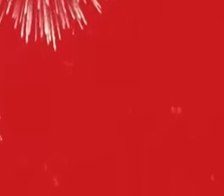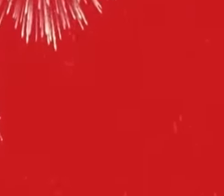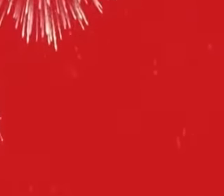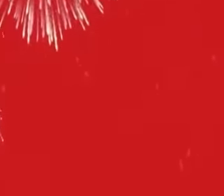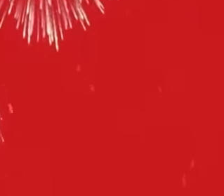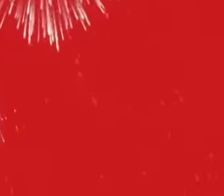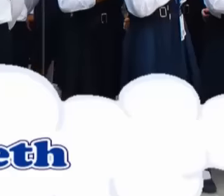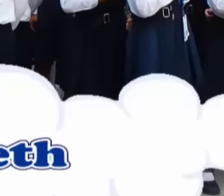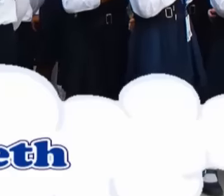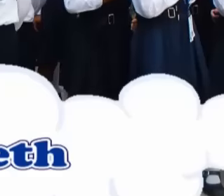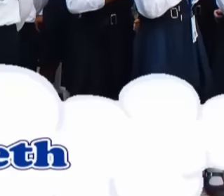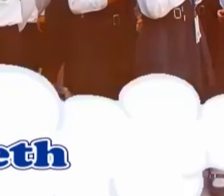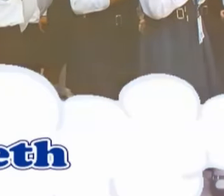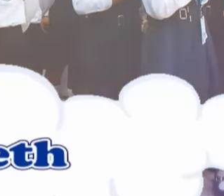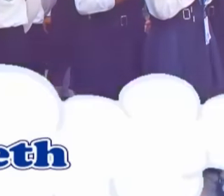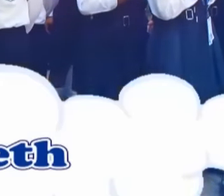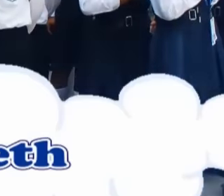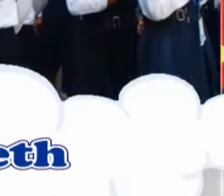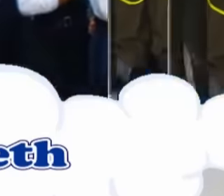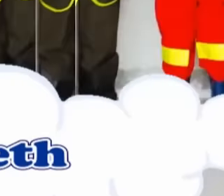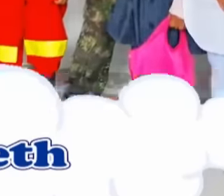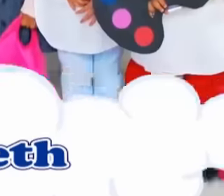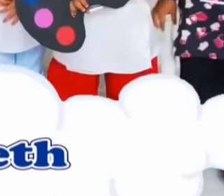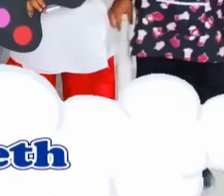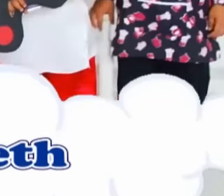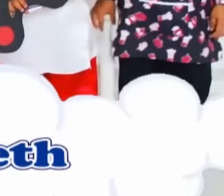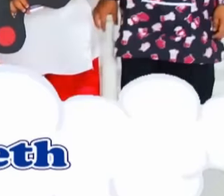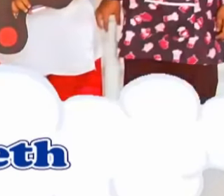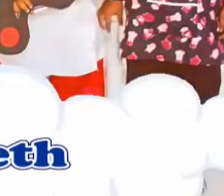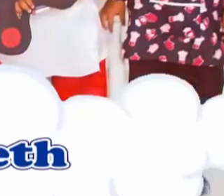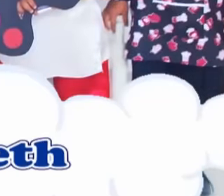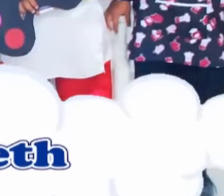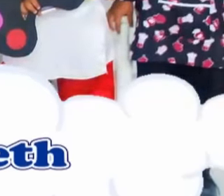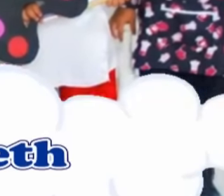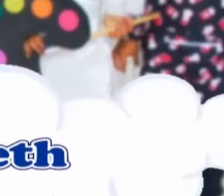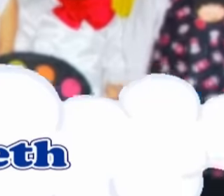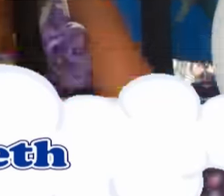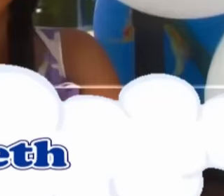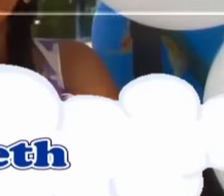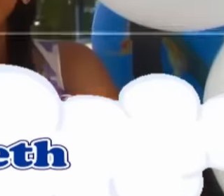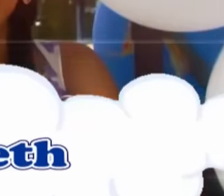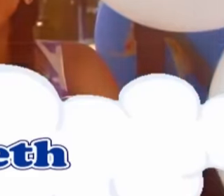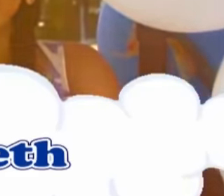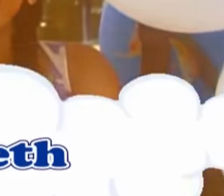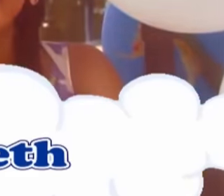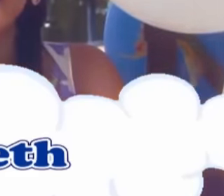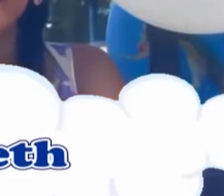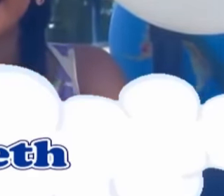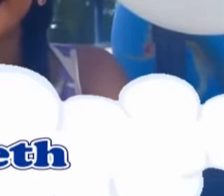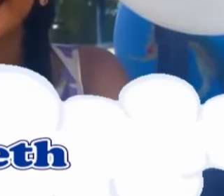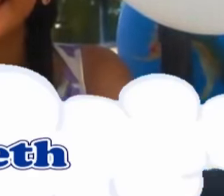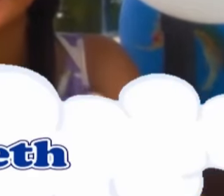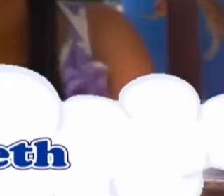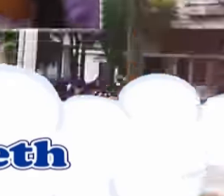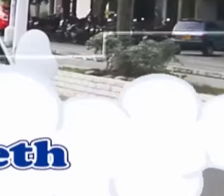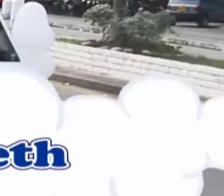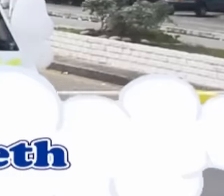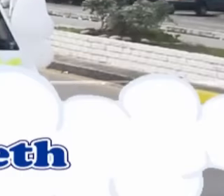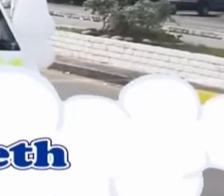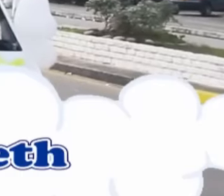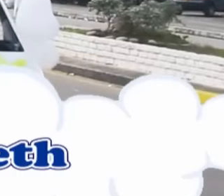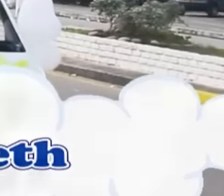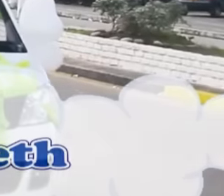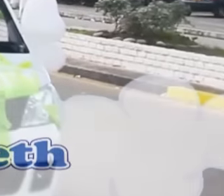Silvestre. Liceo Jesús de Nazaret, 34 años de experiencia formando a la niñez de Barranca